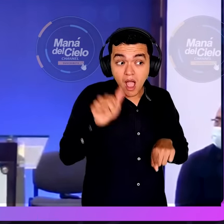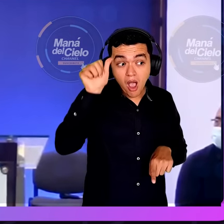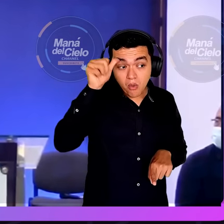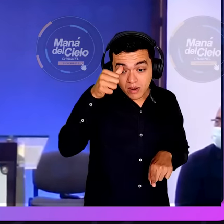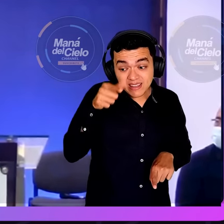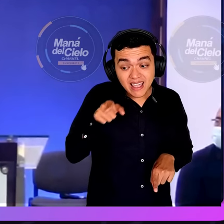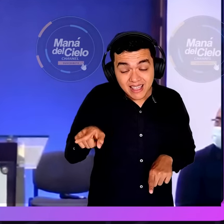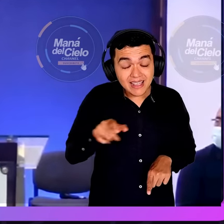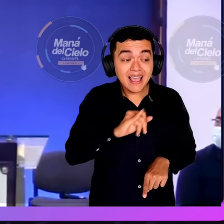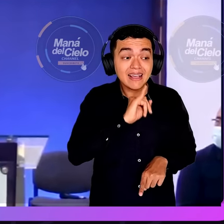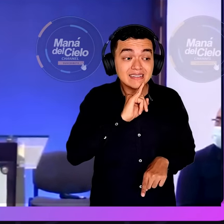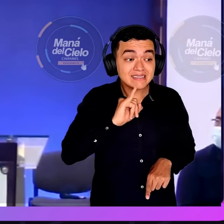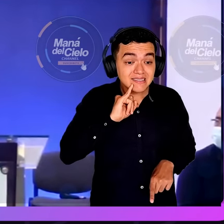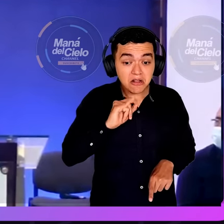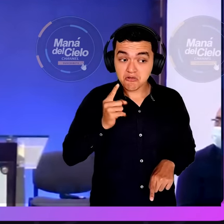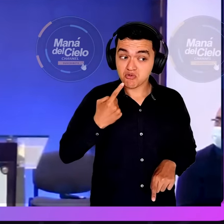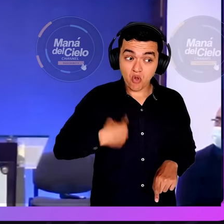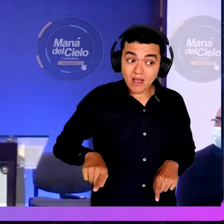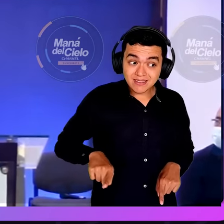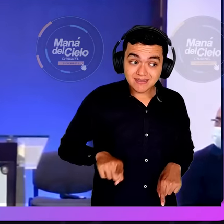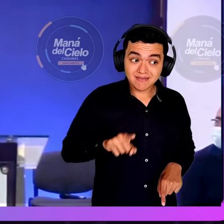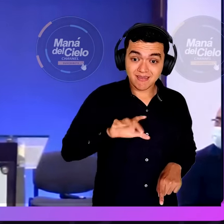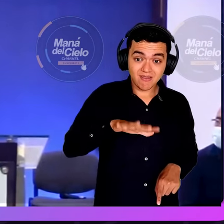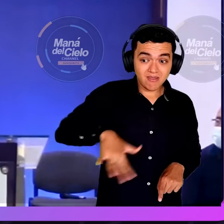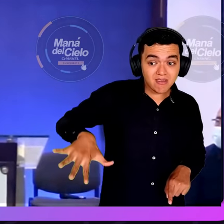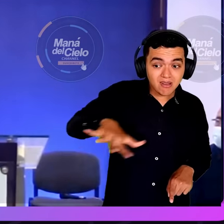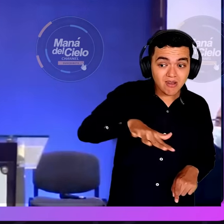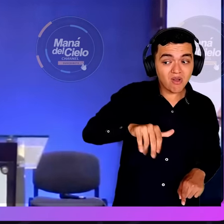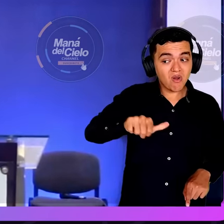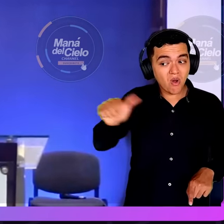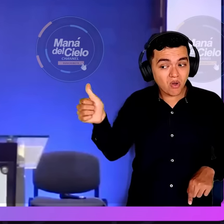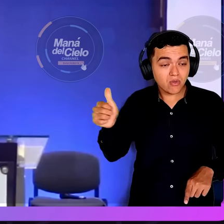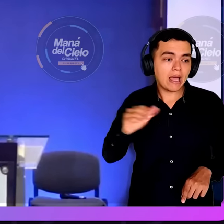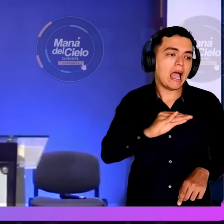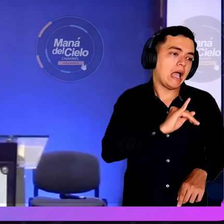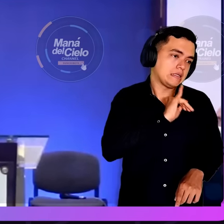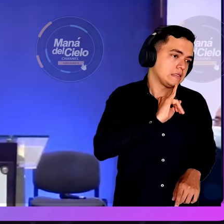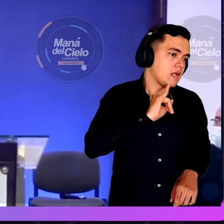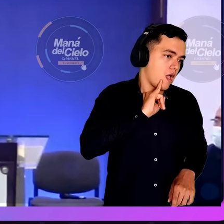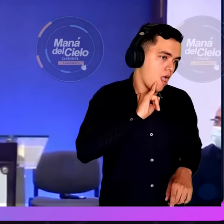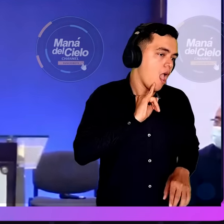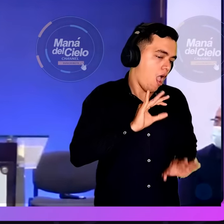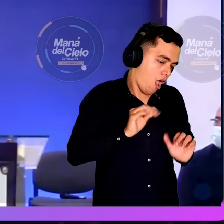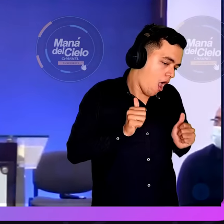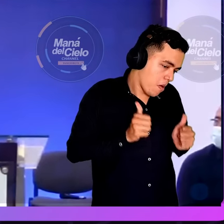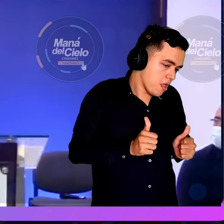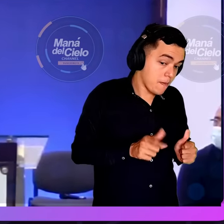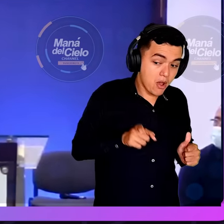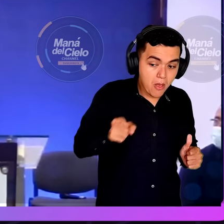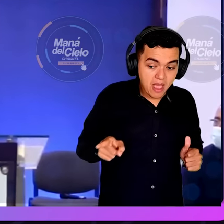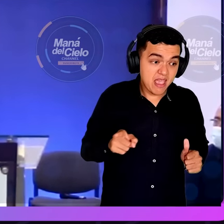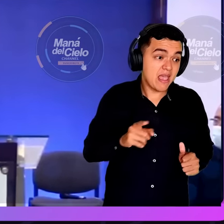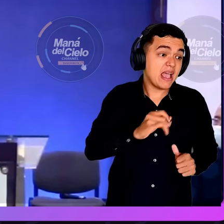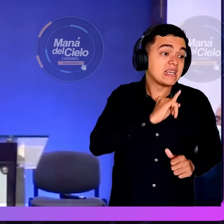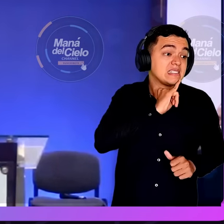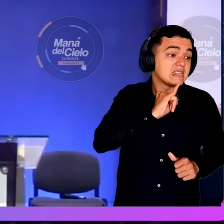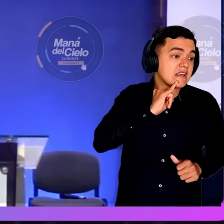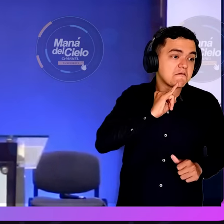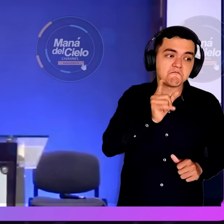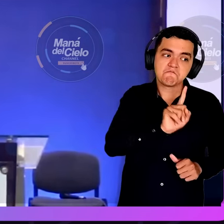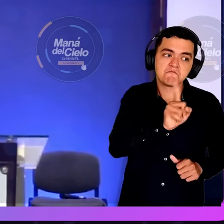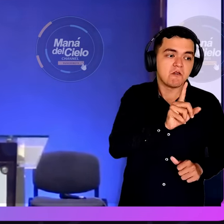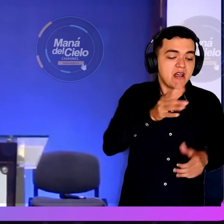esa mujer. Porque acuérdate, Señor, es que acordándole al Señor, acuérdate, Señor, que tú viniste a las ovejas perdidas de la casa de Israel. Esa